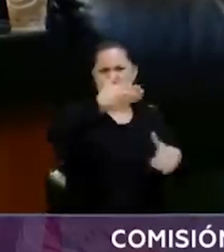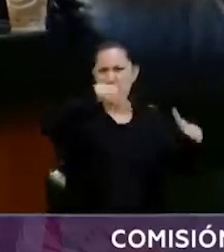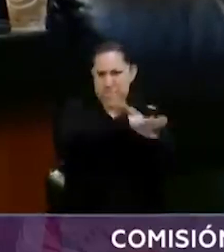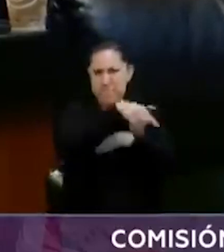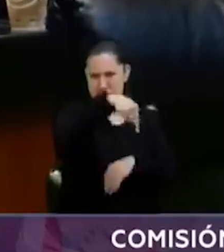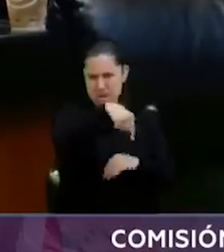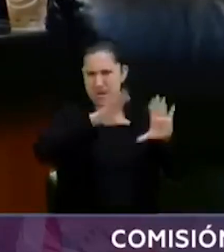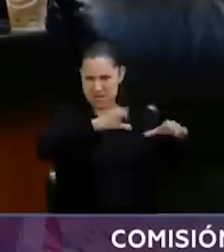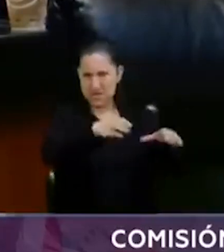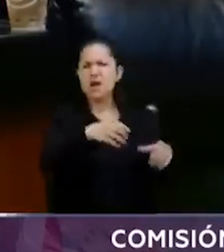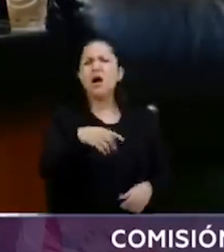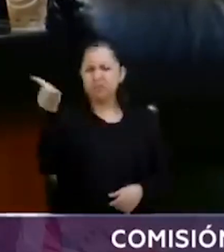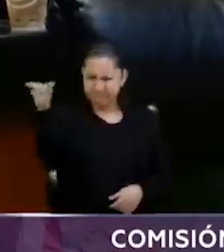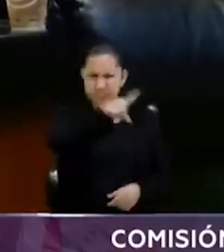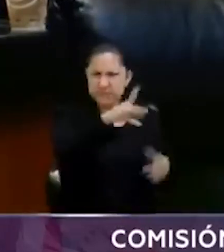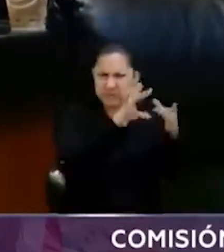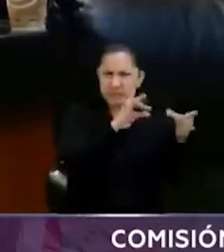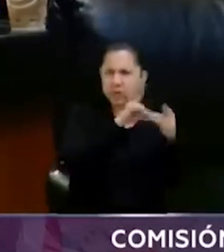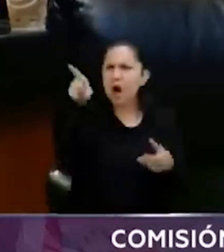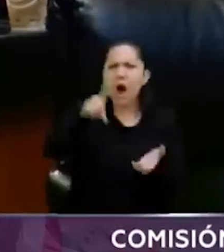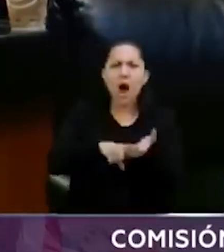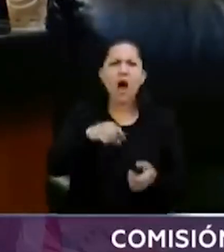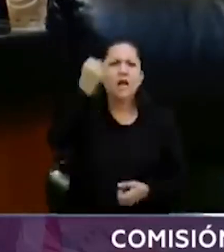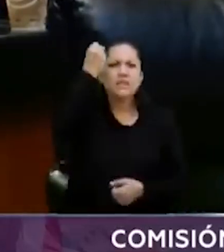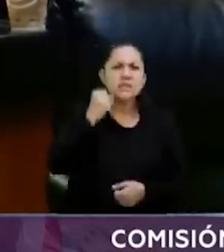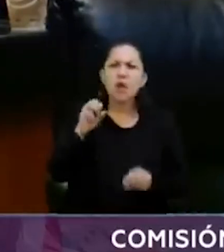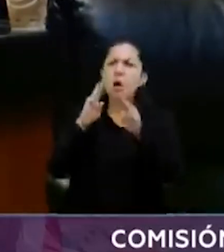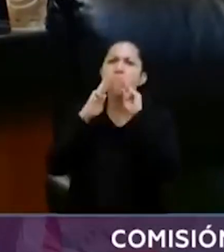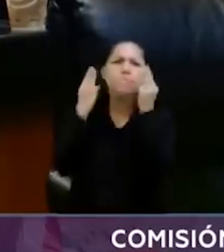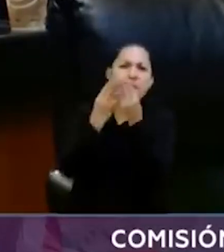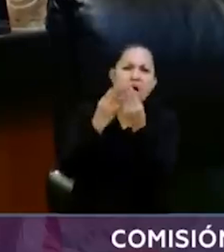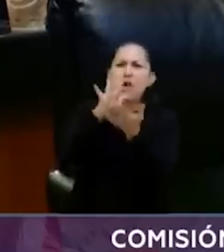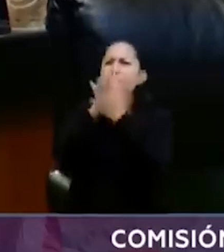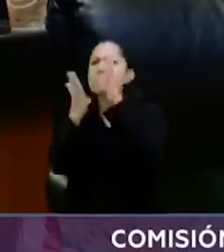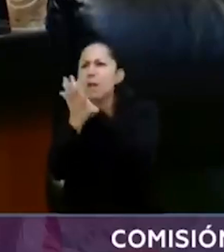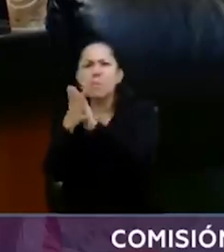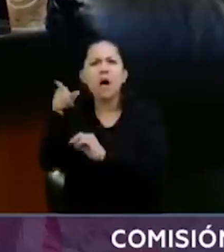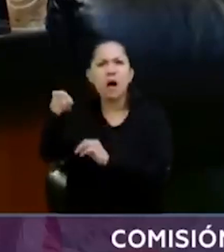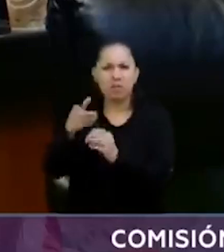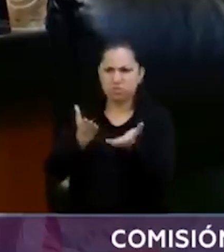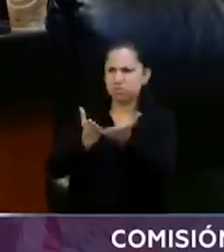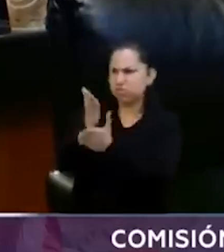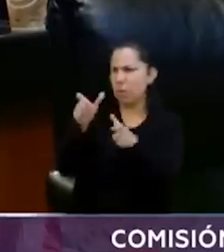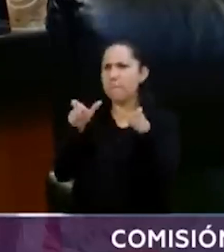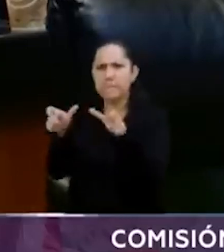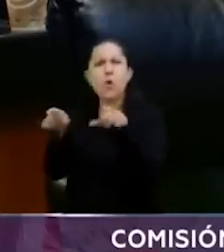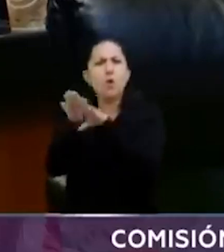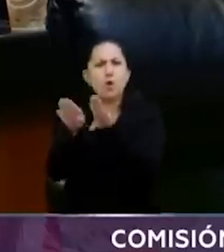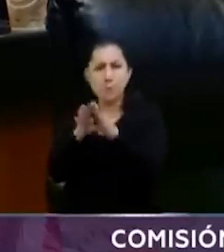operó el crimen organizado en Sinaloa y póngale atención chango León póngale atención porque